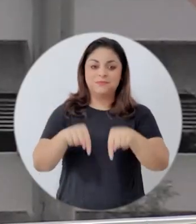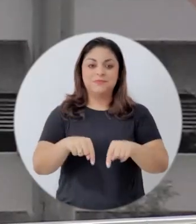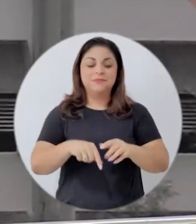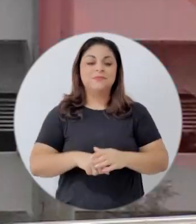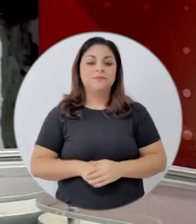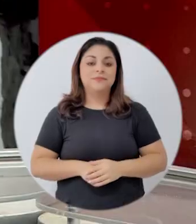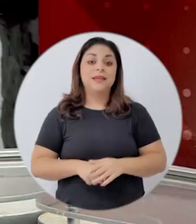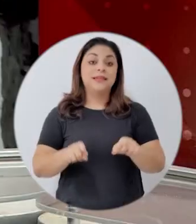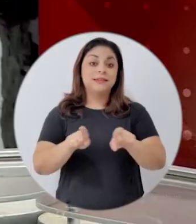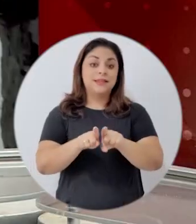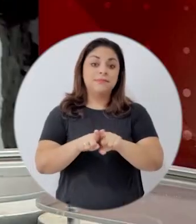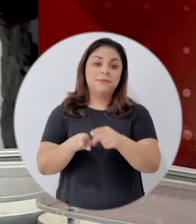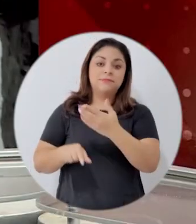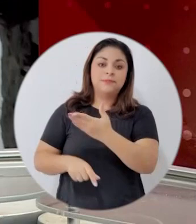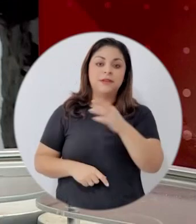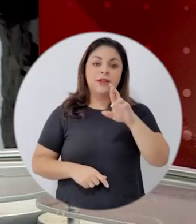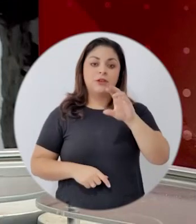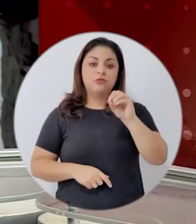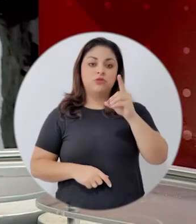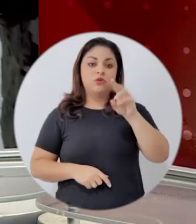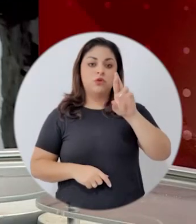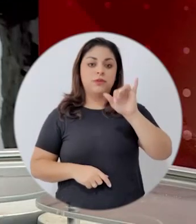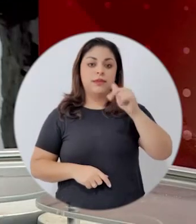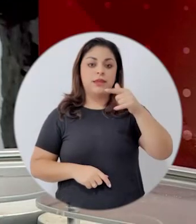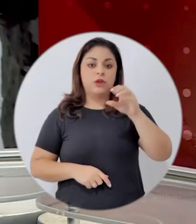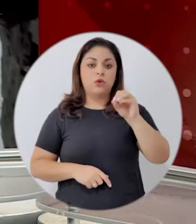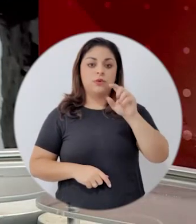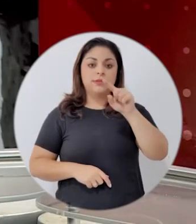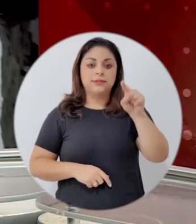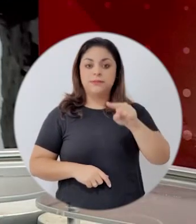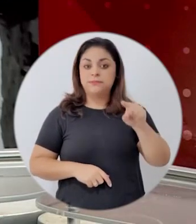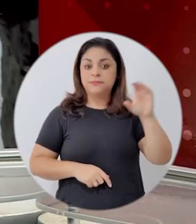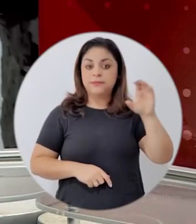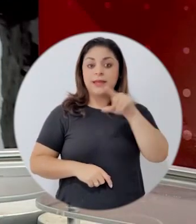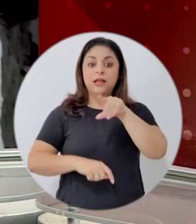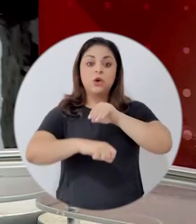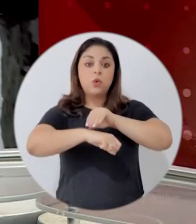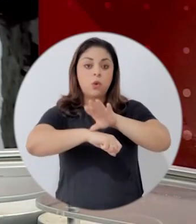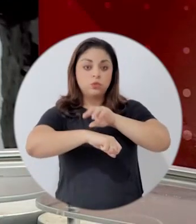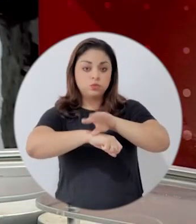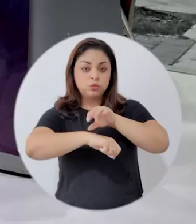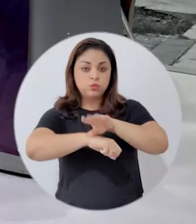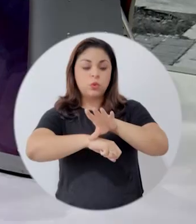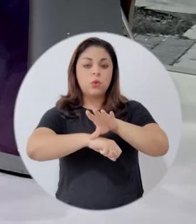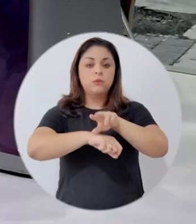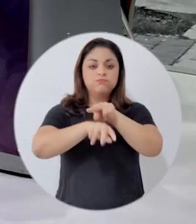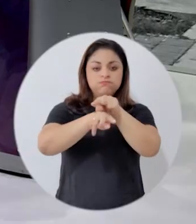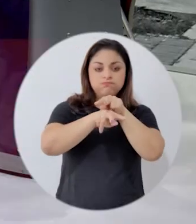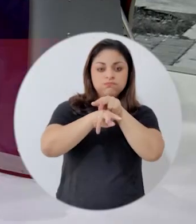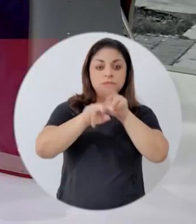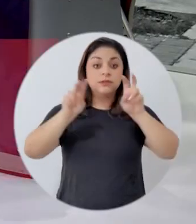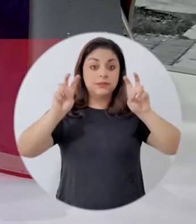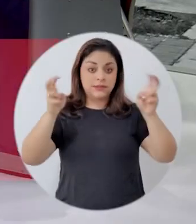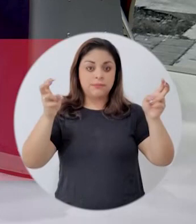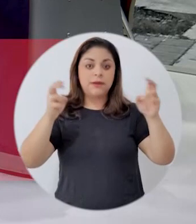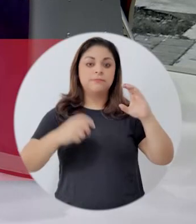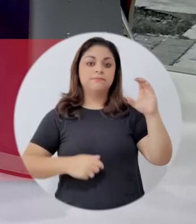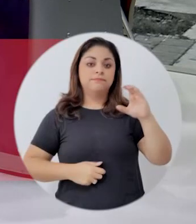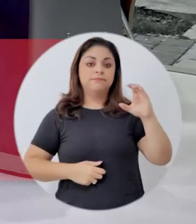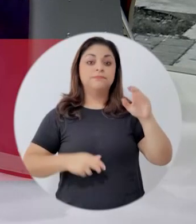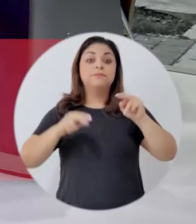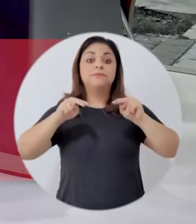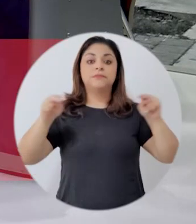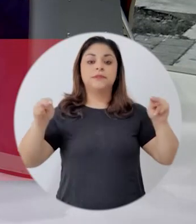acá. También está con nosotros Rodrigo Zamora Castro, quien es consultor y auditor en el tema de carbono